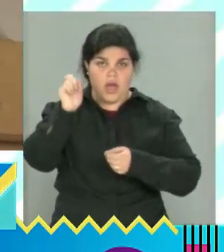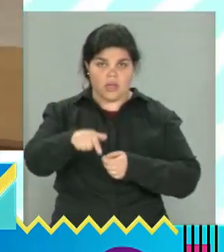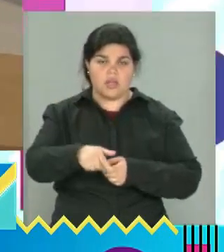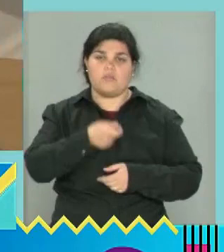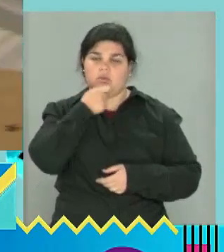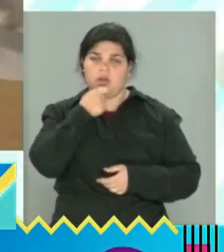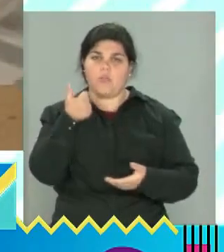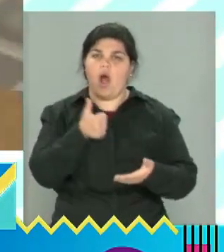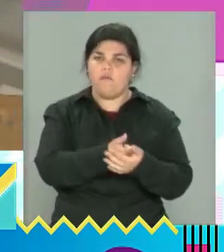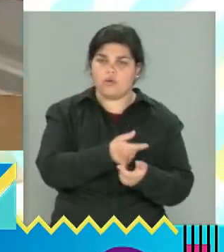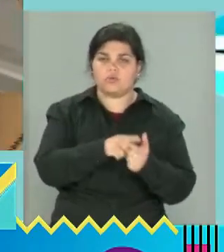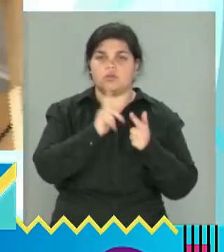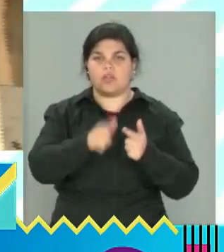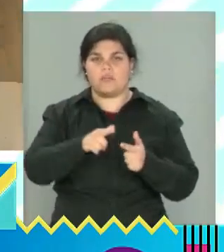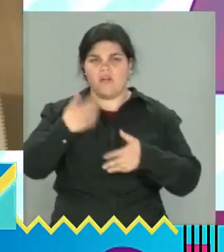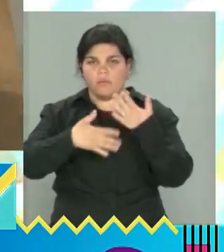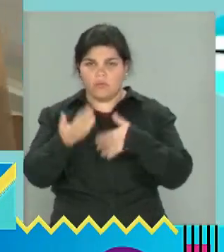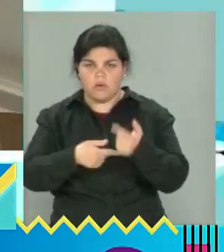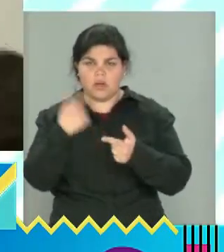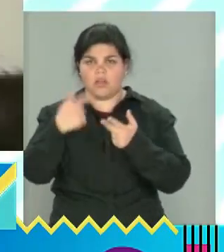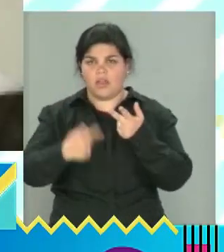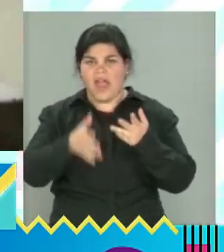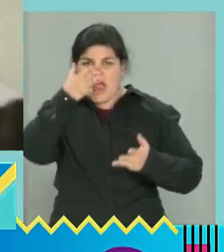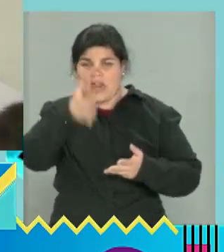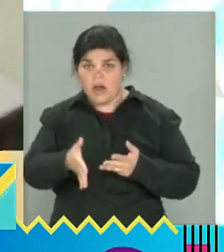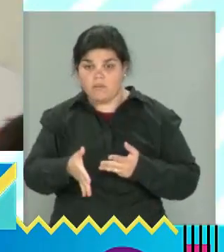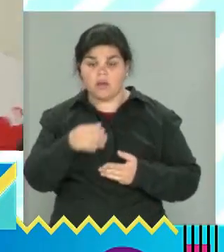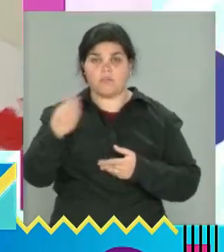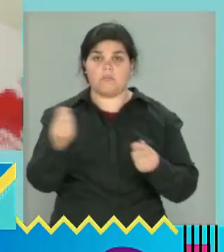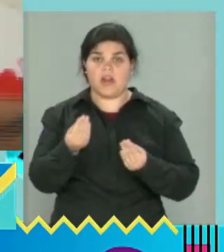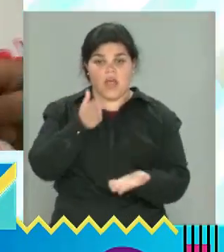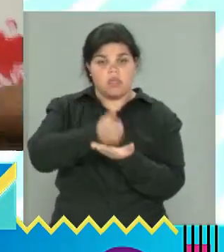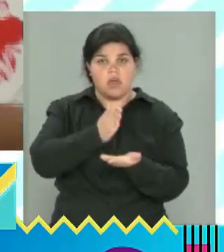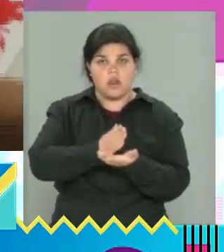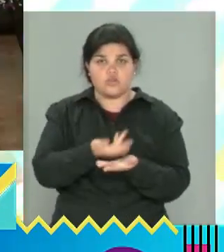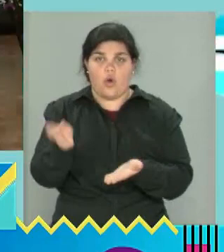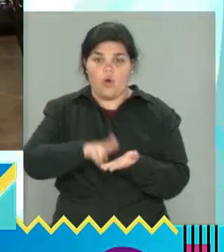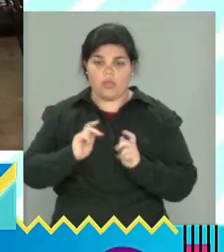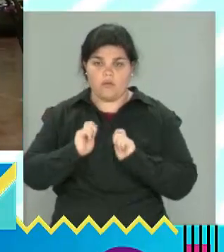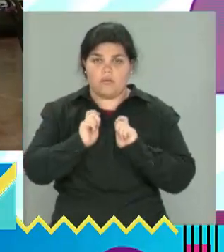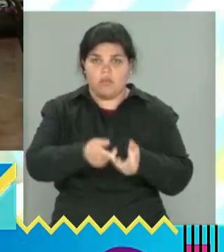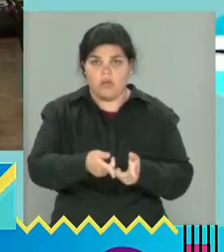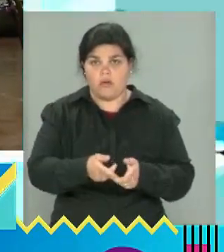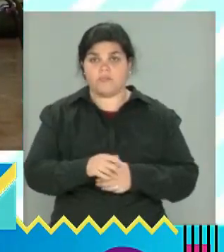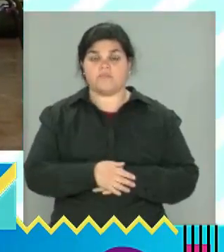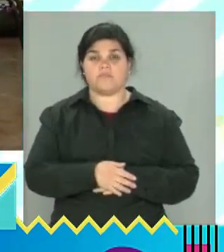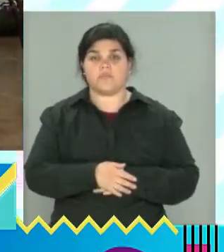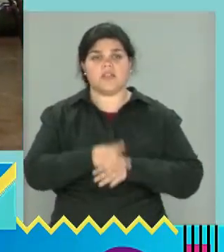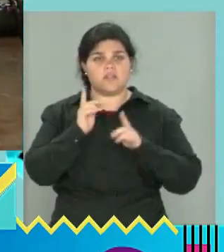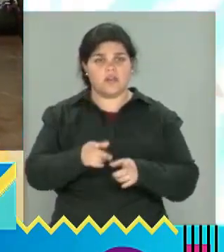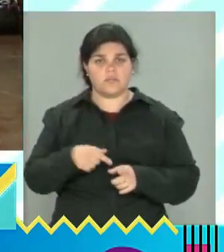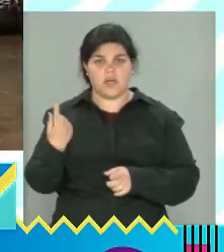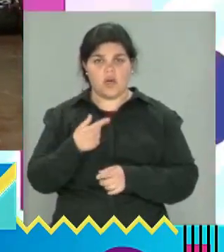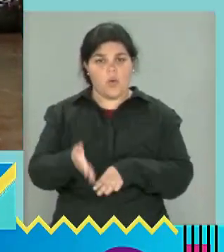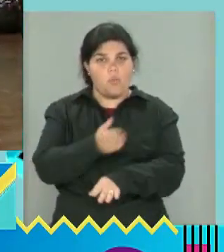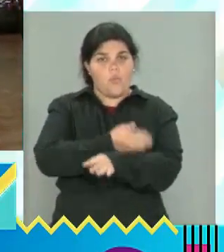sexuales, maltrato infantiles y negligencias graves, para tomar medidas y para restituir los derechos. Y desde la parte de promoción estamos enfocándonos mucho para la